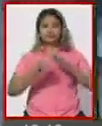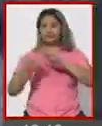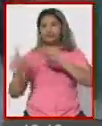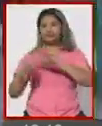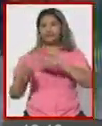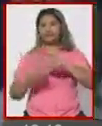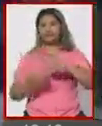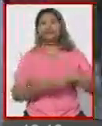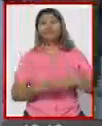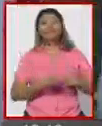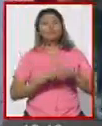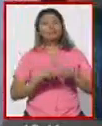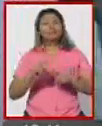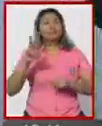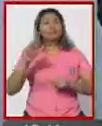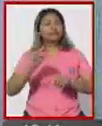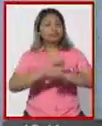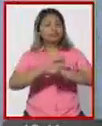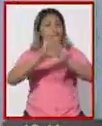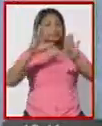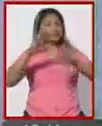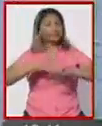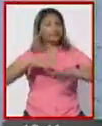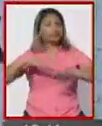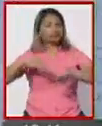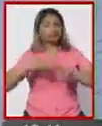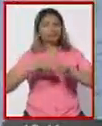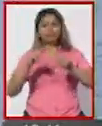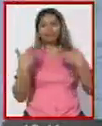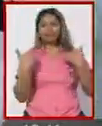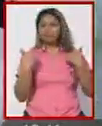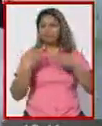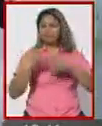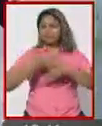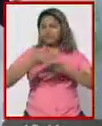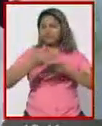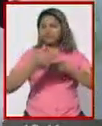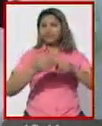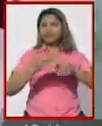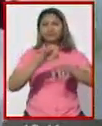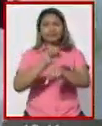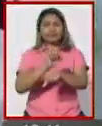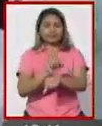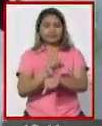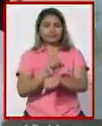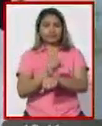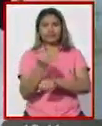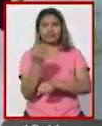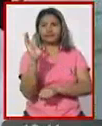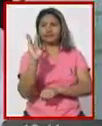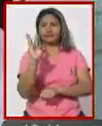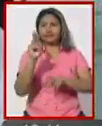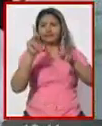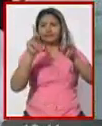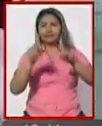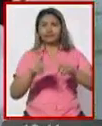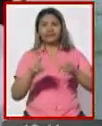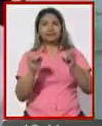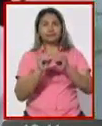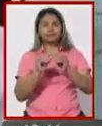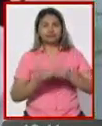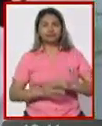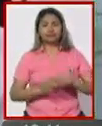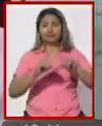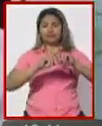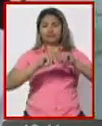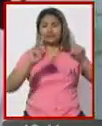prófugos. El caso no está esclarecido. Tenemos pendientes la detención de 6 delincuentes más.